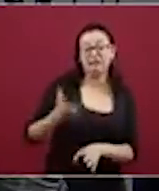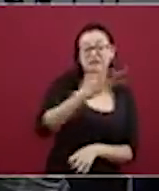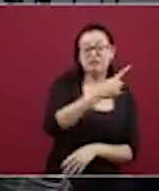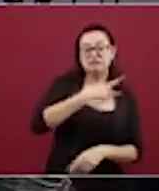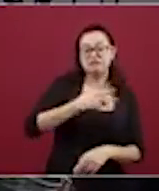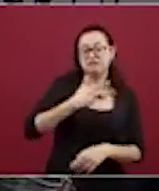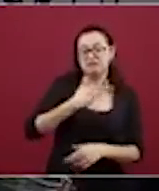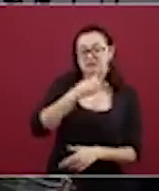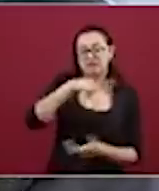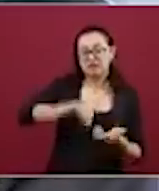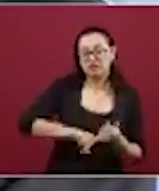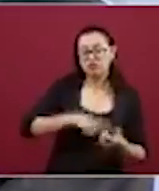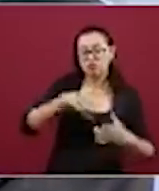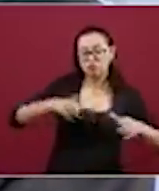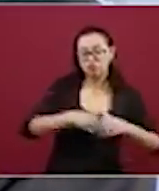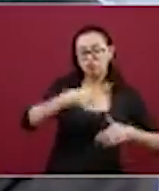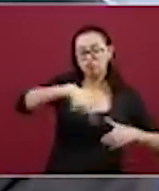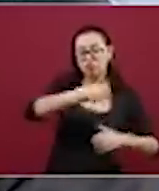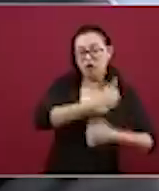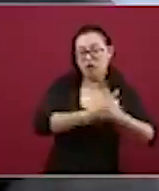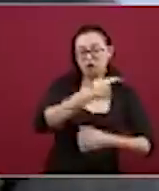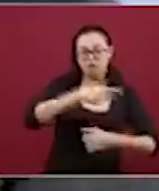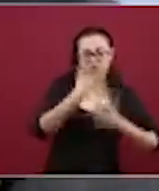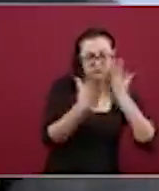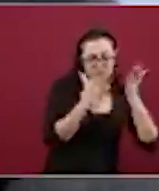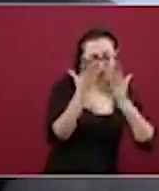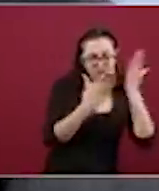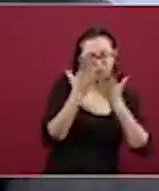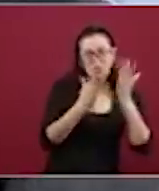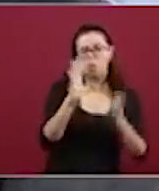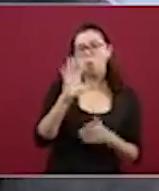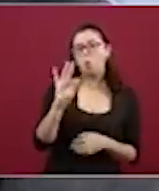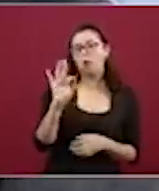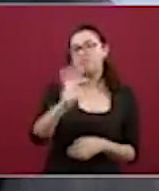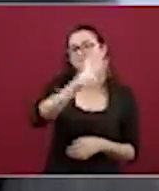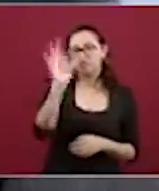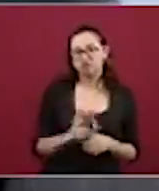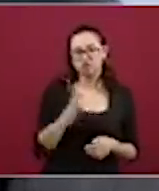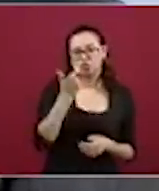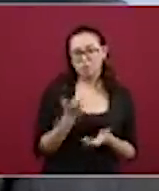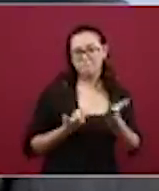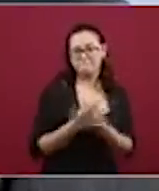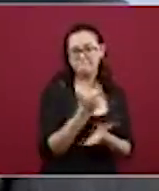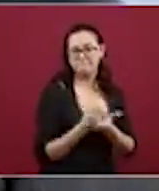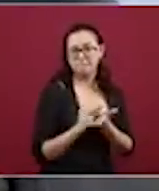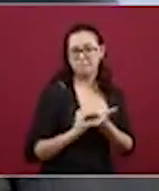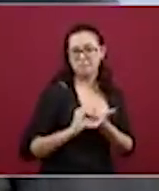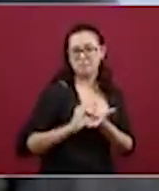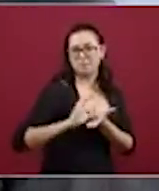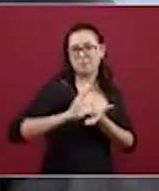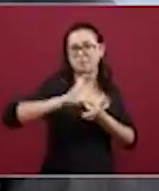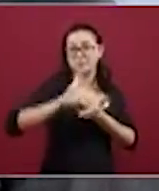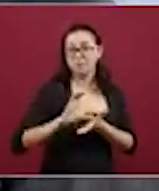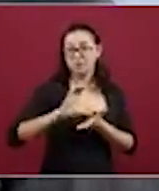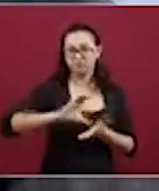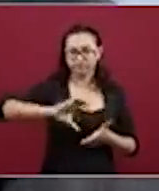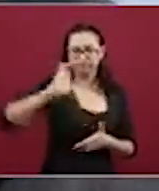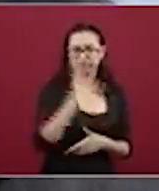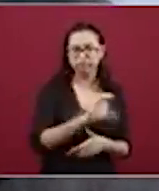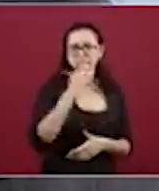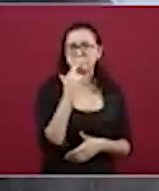maestros lograron subir el sueldo más de 40%. Esto quiere decir que tienen